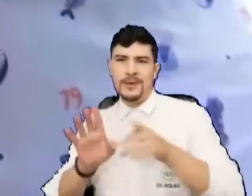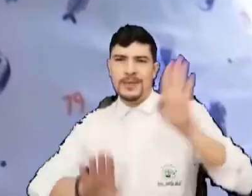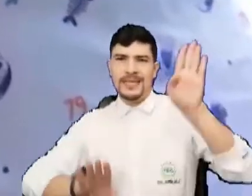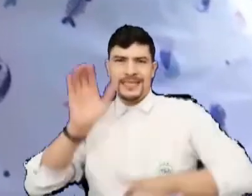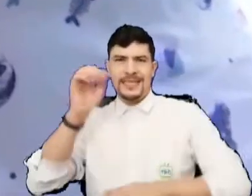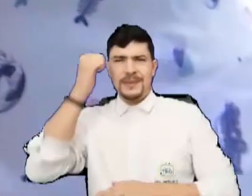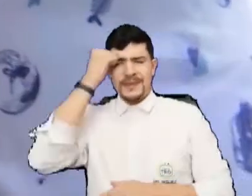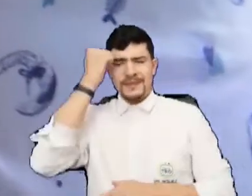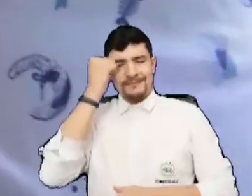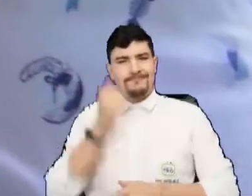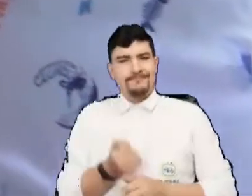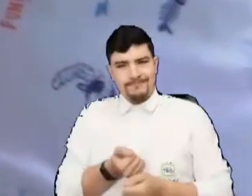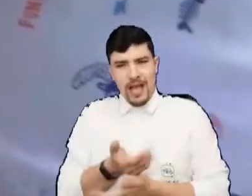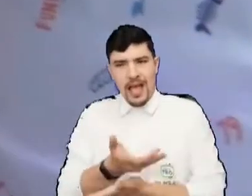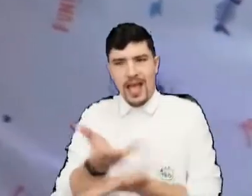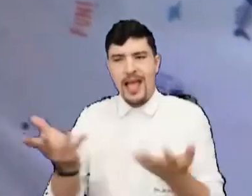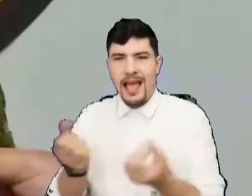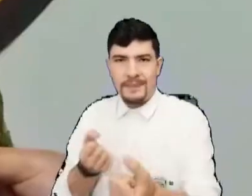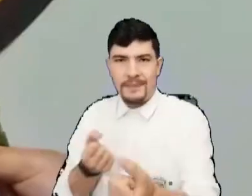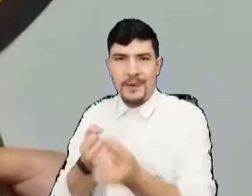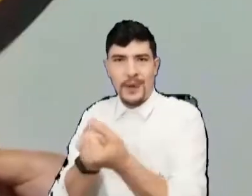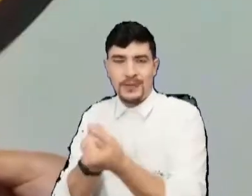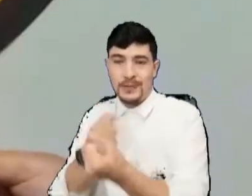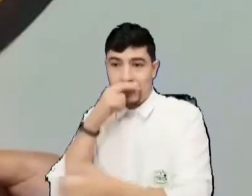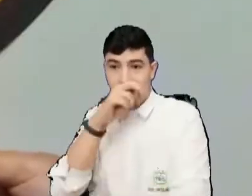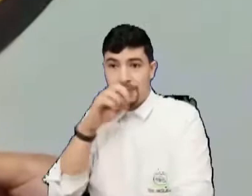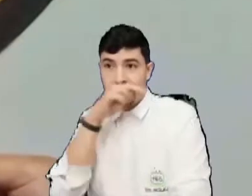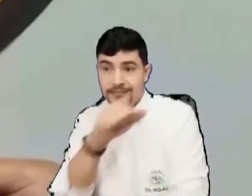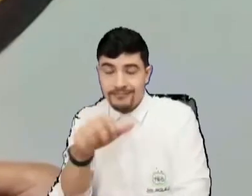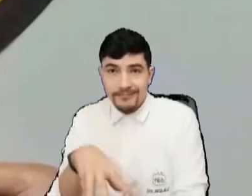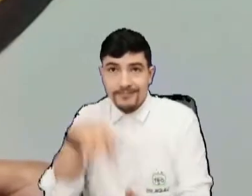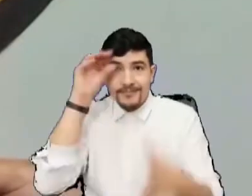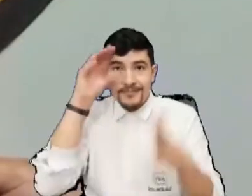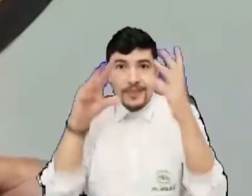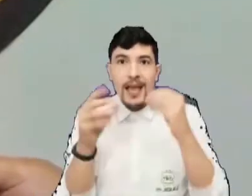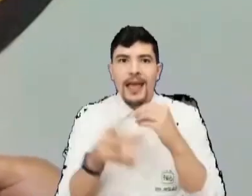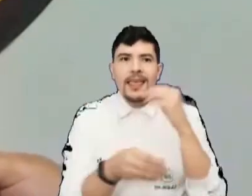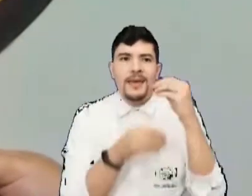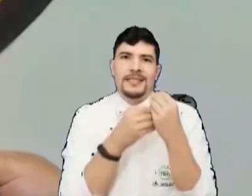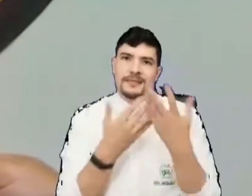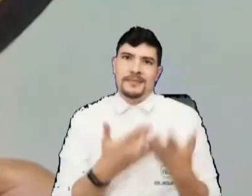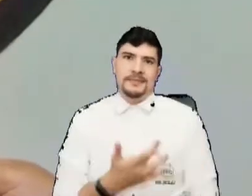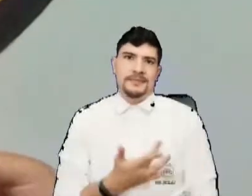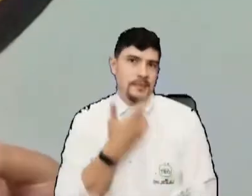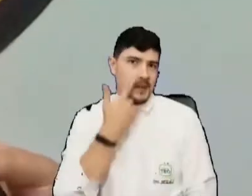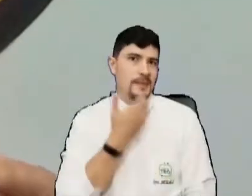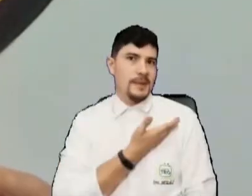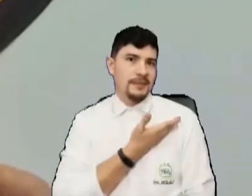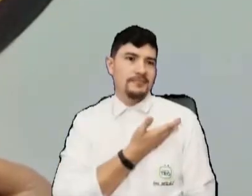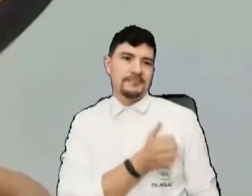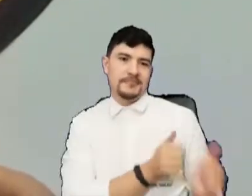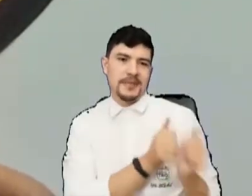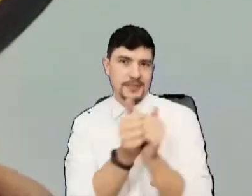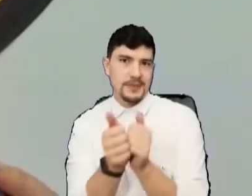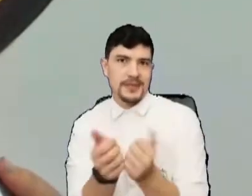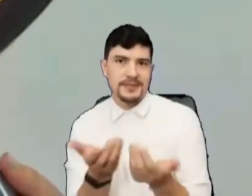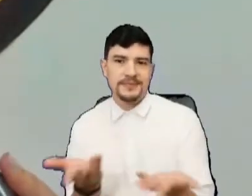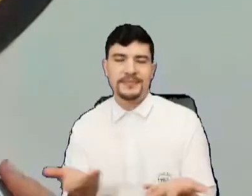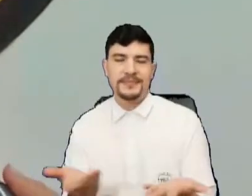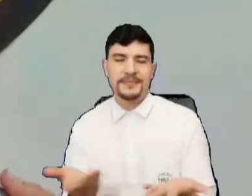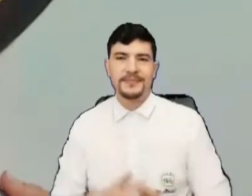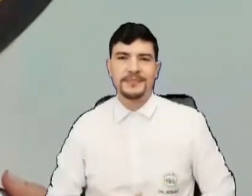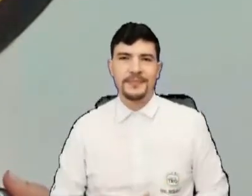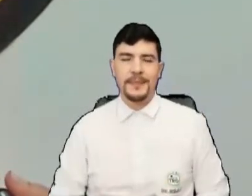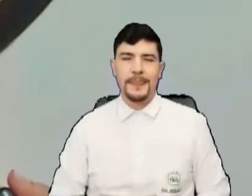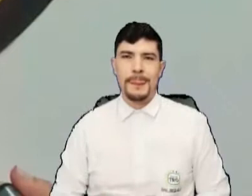en un apoyo para los padres de familia. Y al estar la educación de manera virtual, es difícil para nuestros